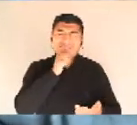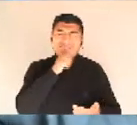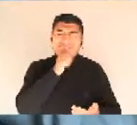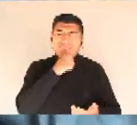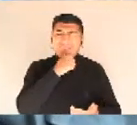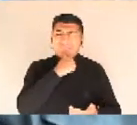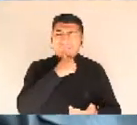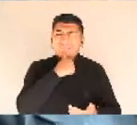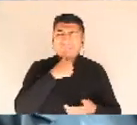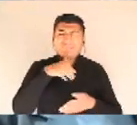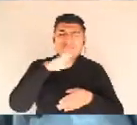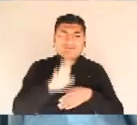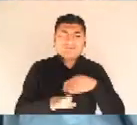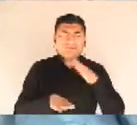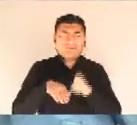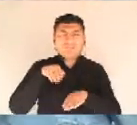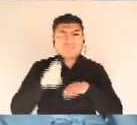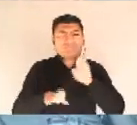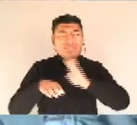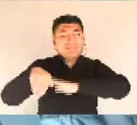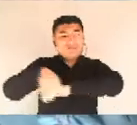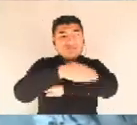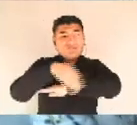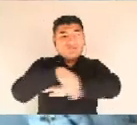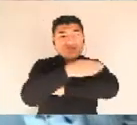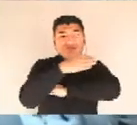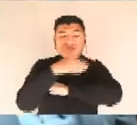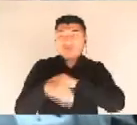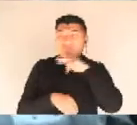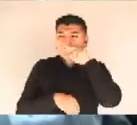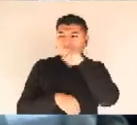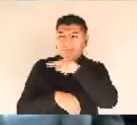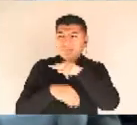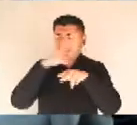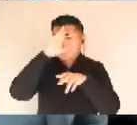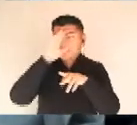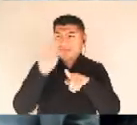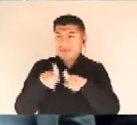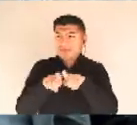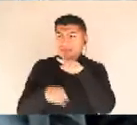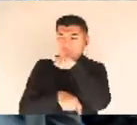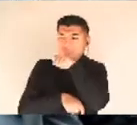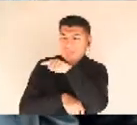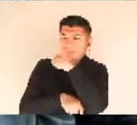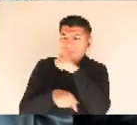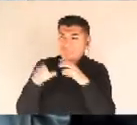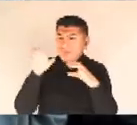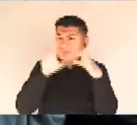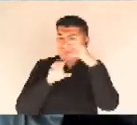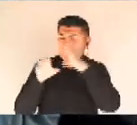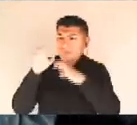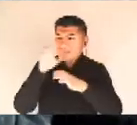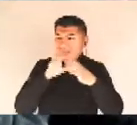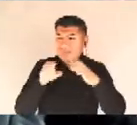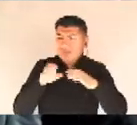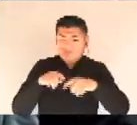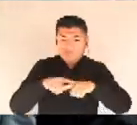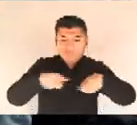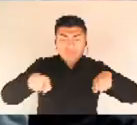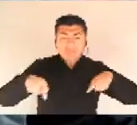también caminando por las calles vemos hermanos que están saque buscando algo de